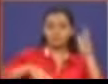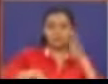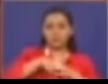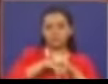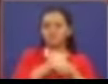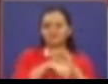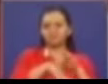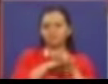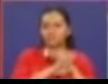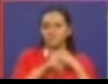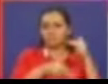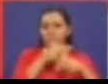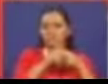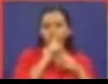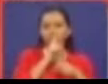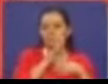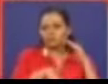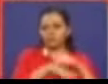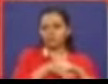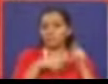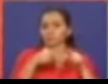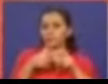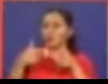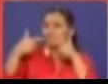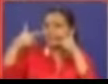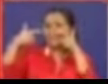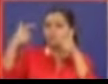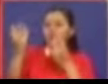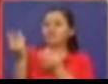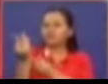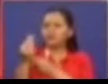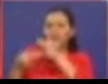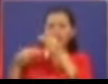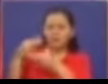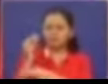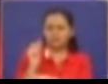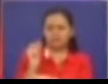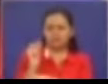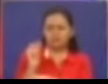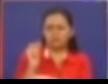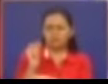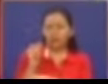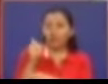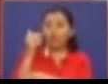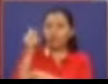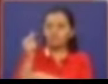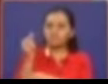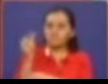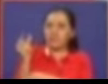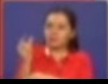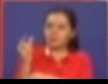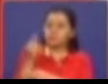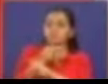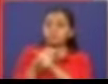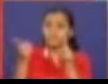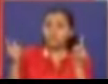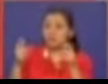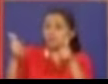pequeñas herencias no pagan nada. Las muy pequeñas, las otras pagan poquito, y las grandes herencias van a pagar